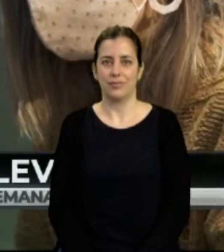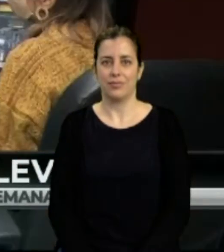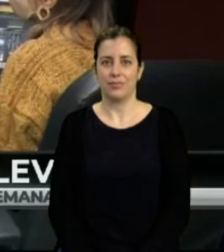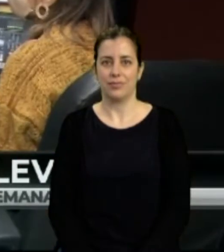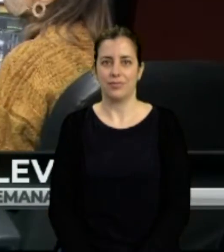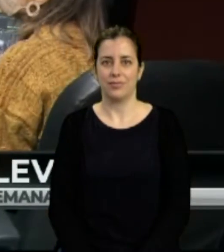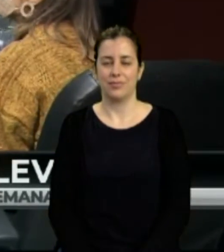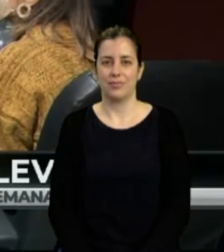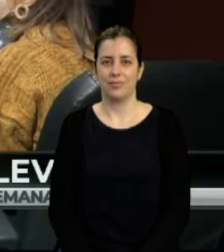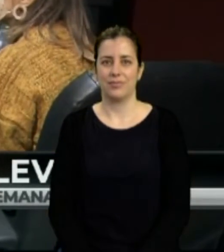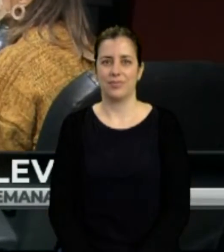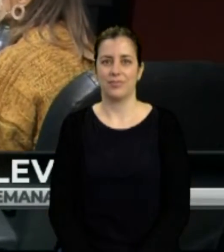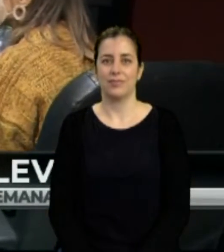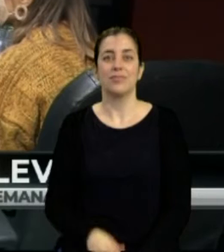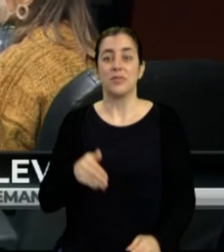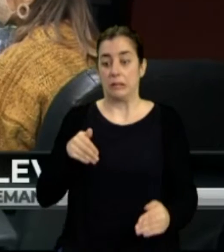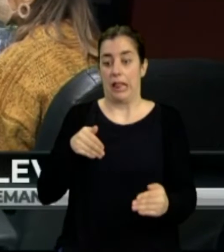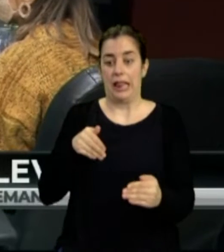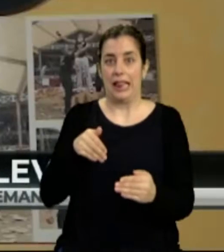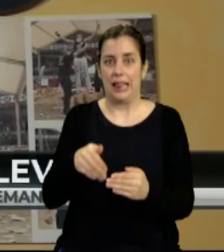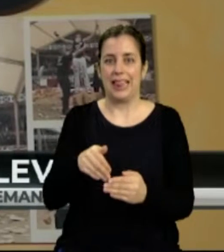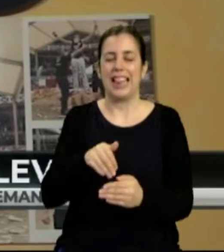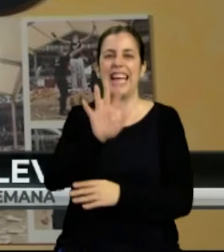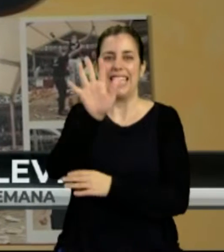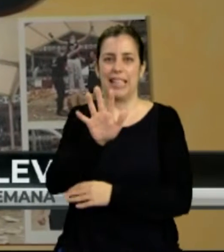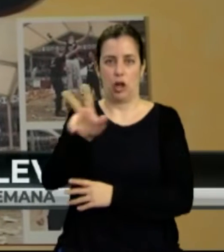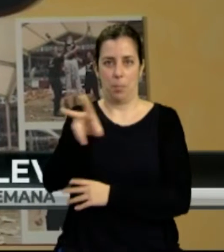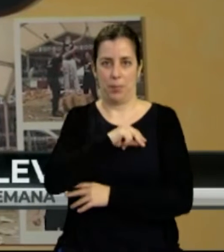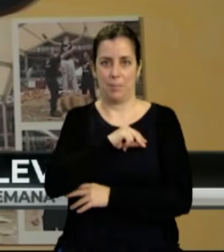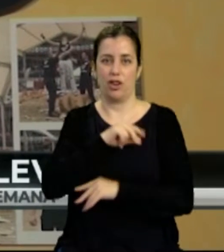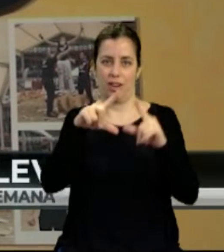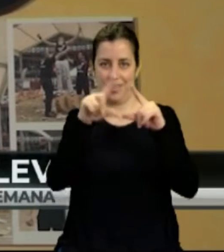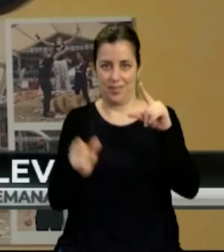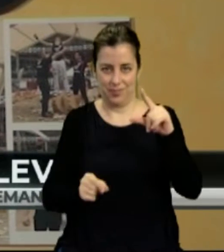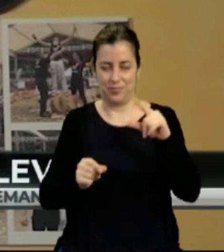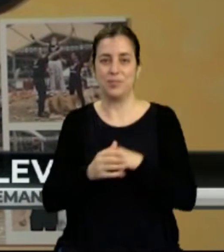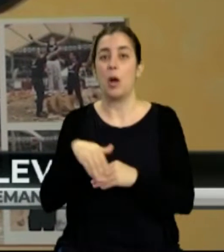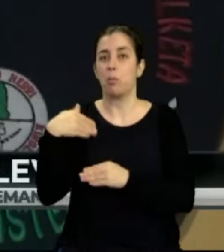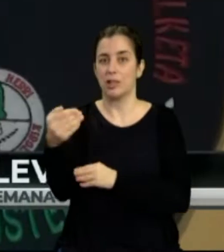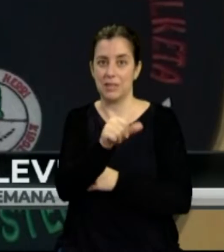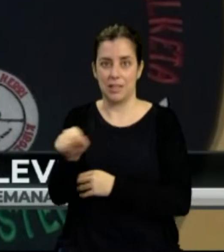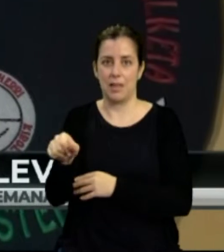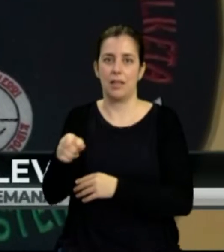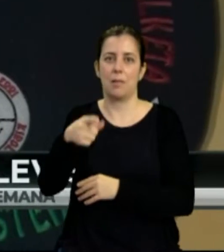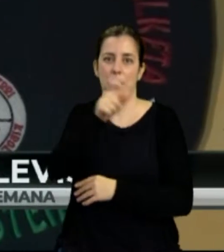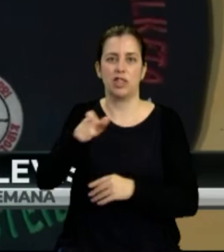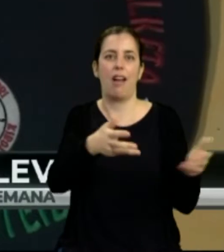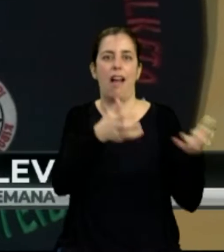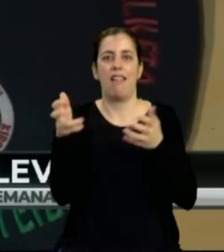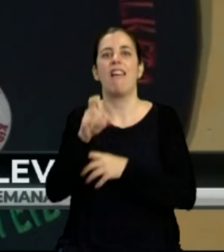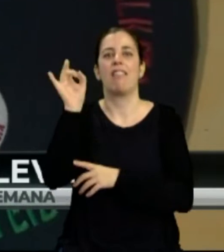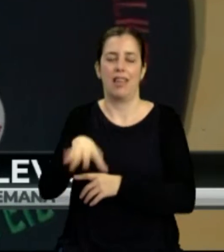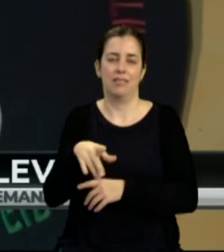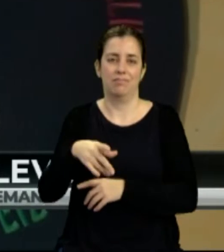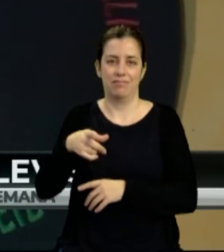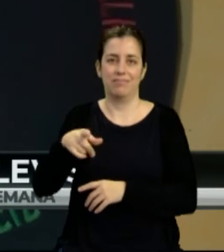Y ya queda menos para entregar los 5 premios Navarra Televisión. La próxima semana sabremos los nombres de los ganadores de las 6 categorías. Hoy